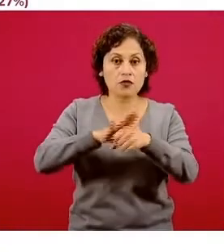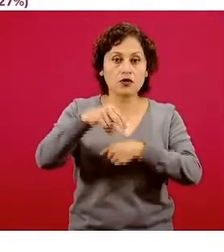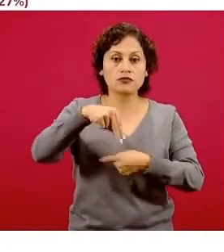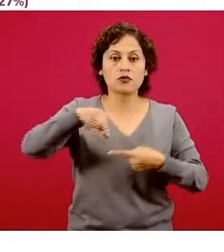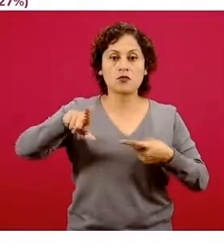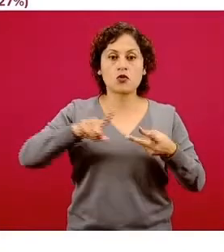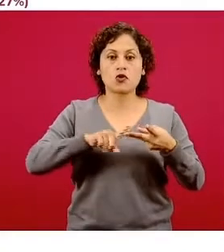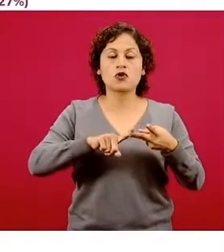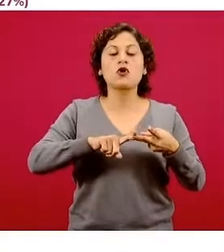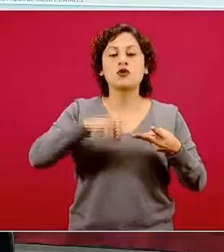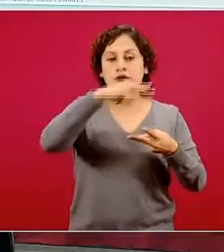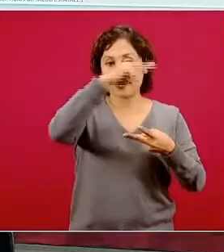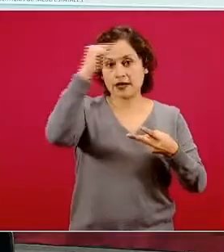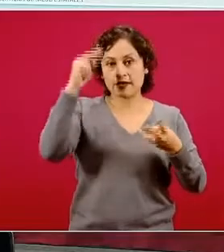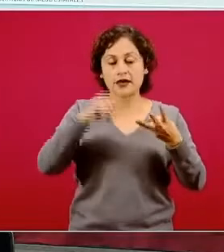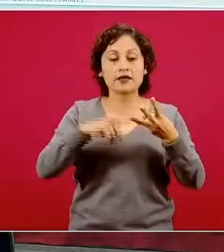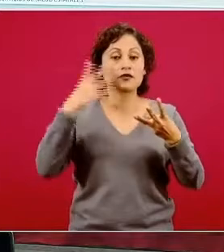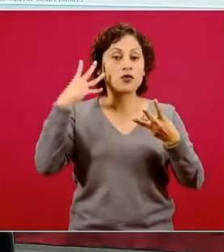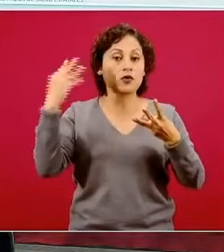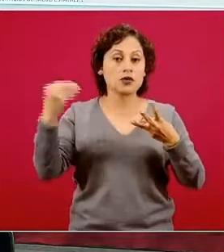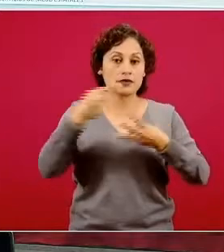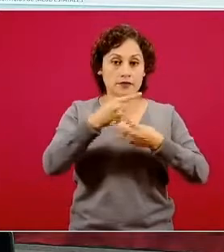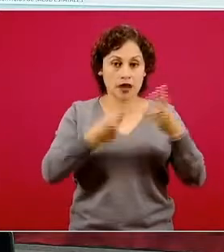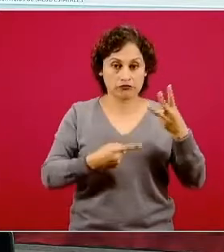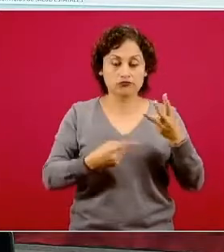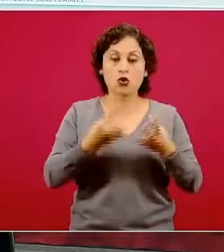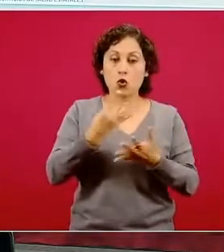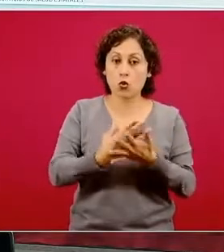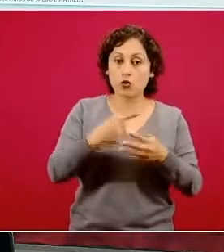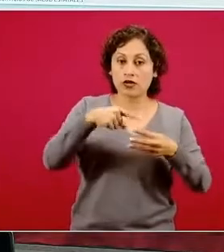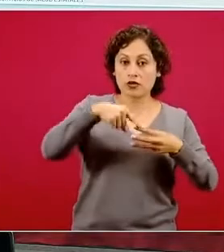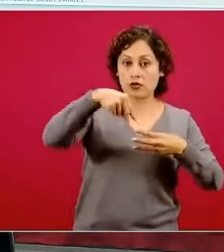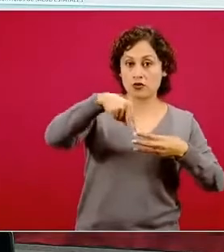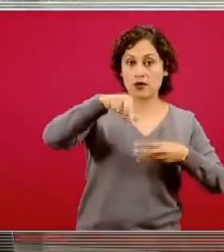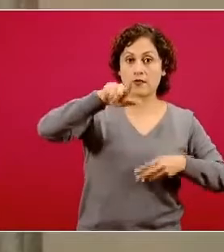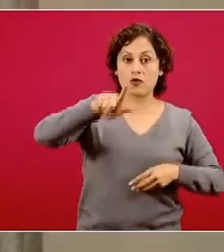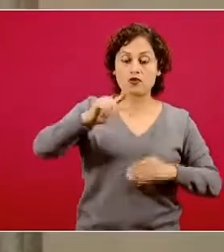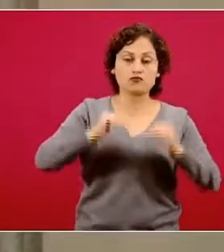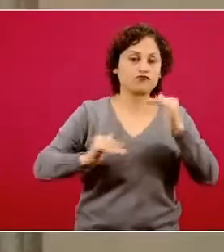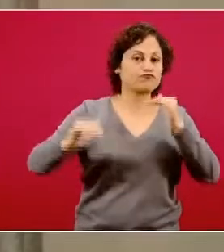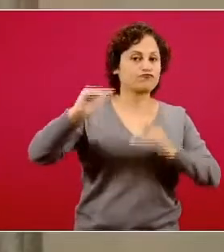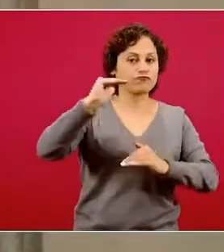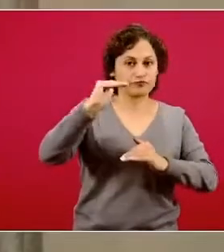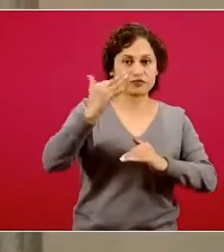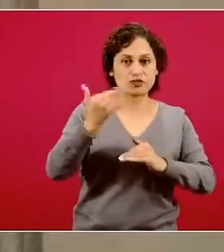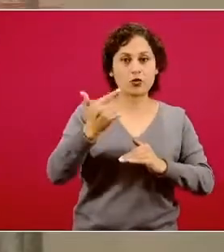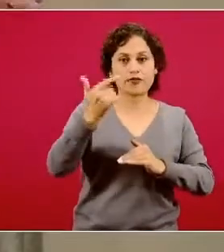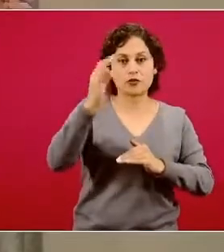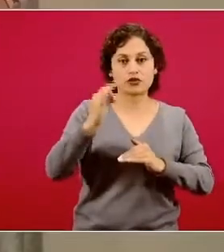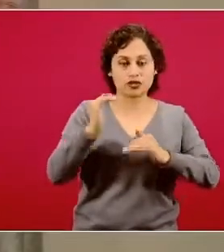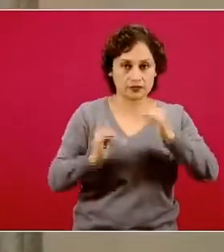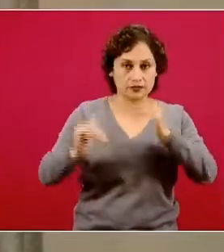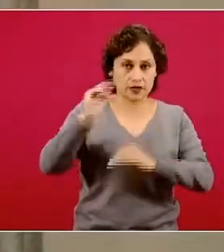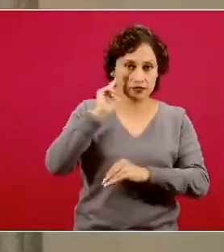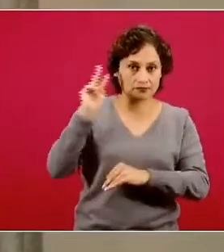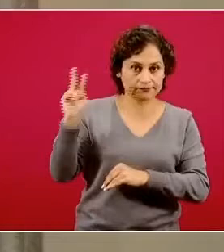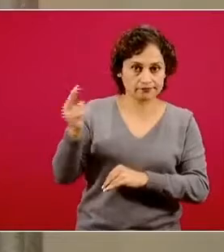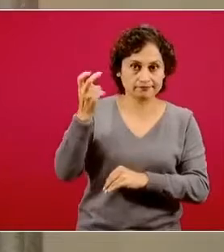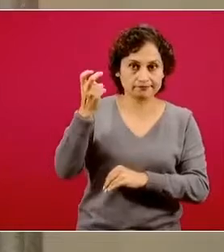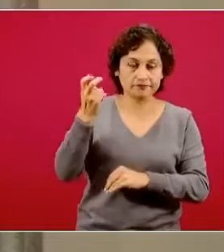Nayarit y Colima, y solamente Nuevo León tiene una ocupación superior al 50%, como pueden